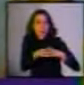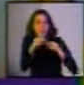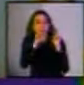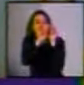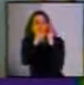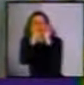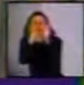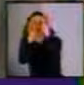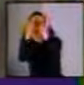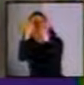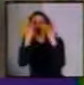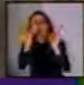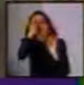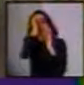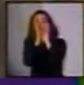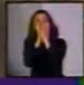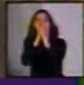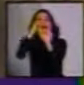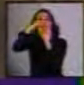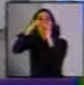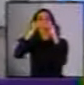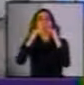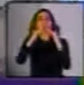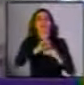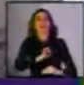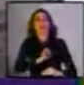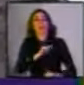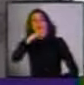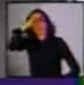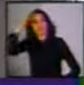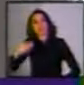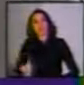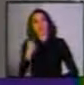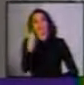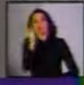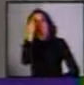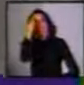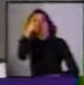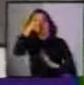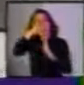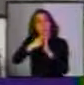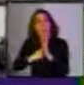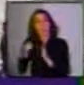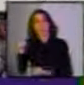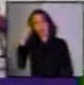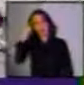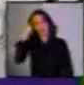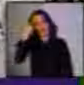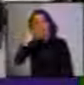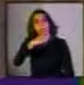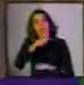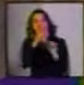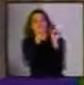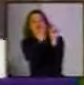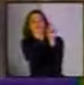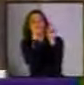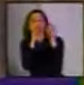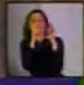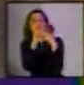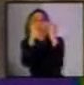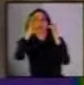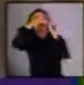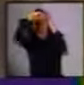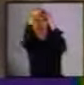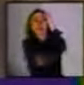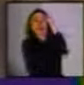Catedral de Santiago. El trabajo de un esfuerzo de muchas veces, de 20 días, un mes. Pensemos que estamos reinterpretando piezas que no existen, se